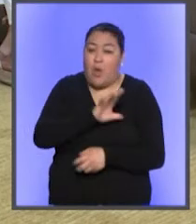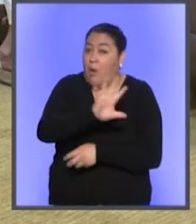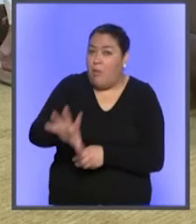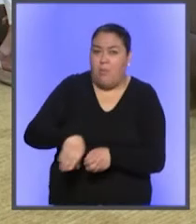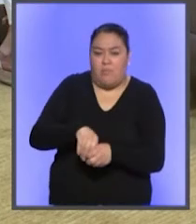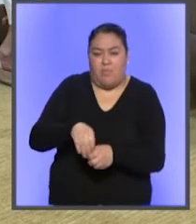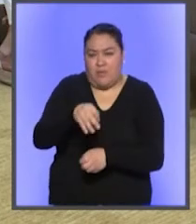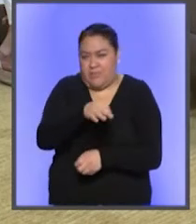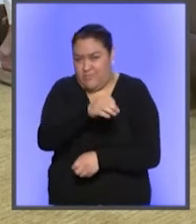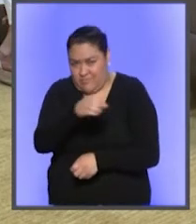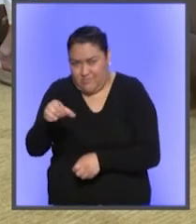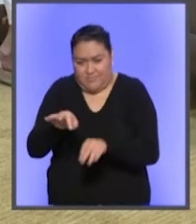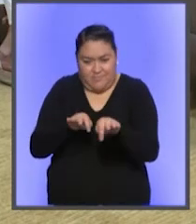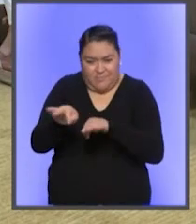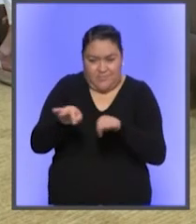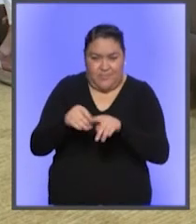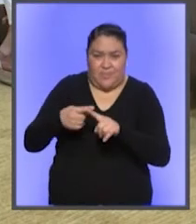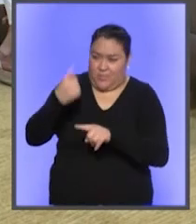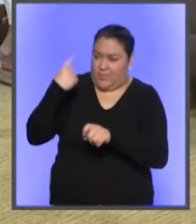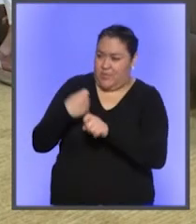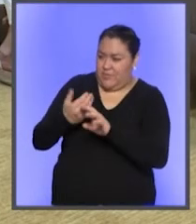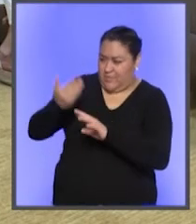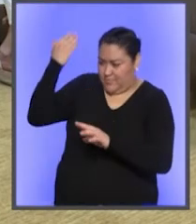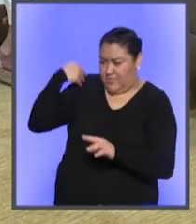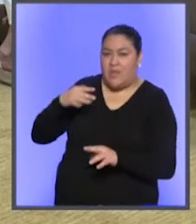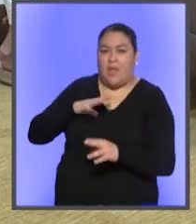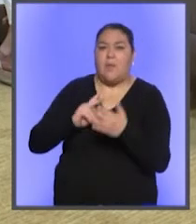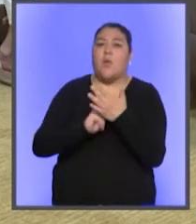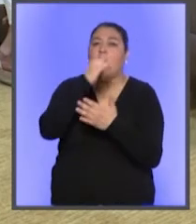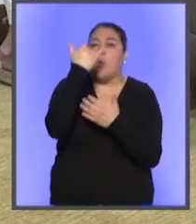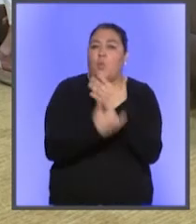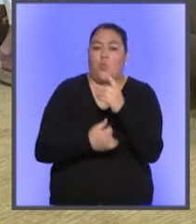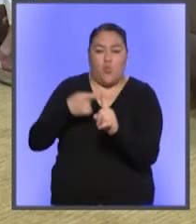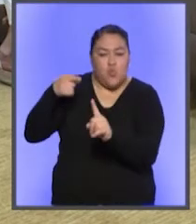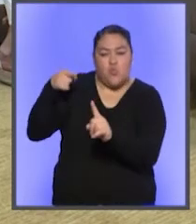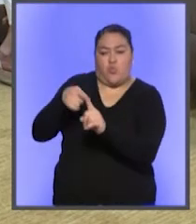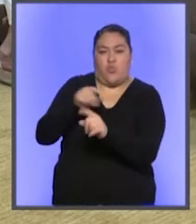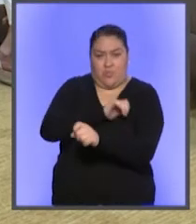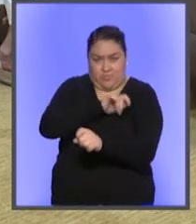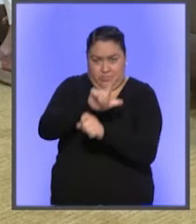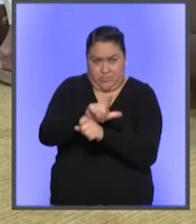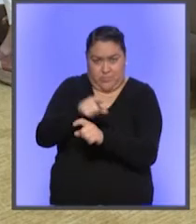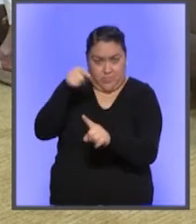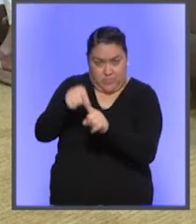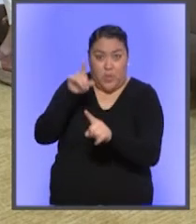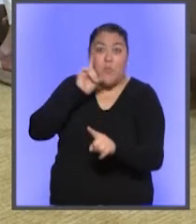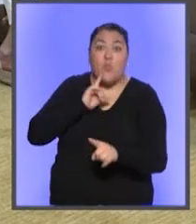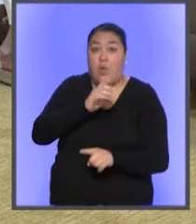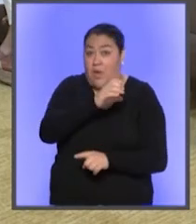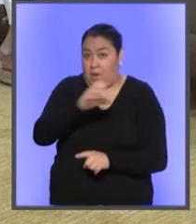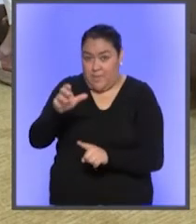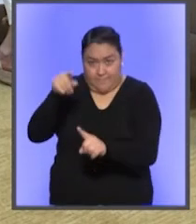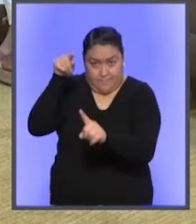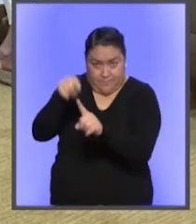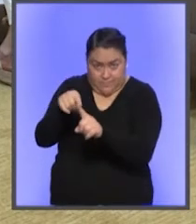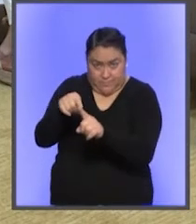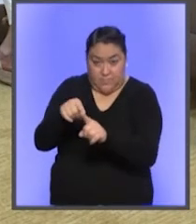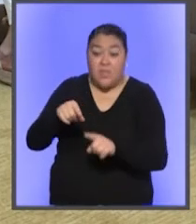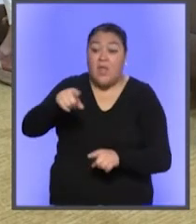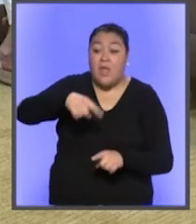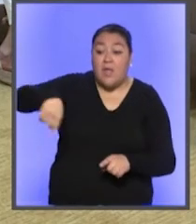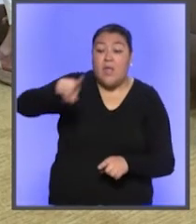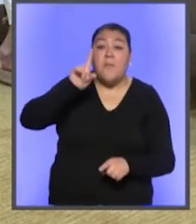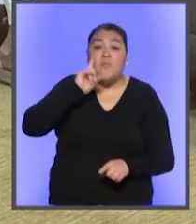de las mujeres y Bueno pues el año pasado sacamos un programa específico para estas mujeres Rurales donde queremos